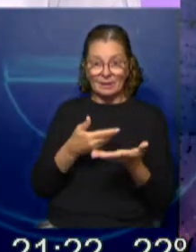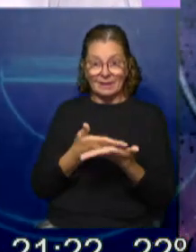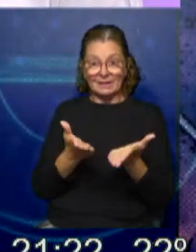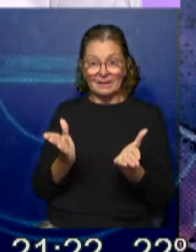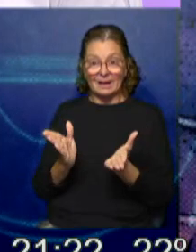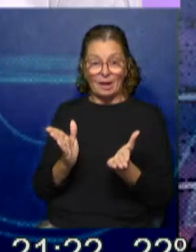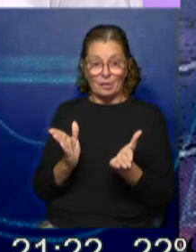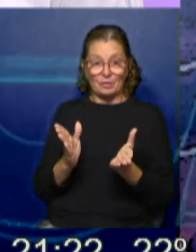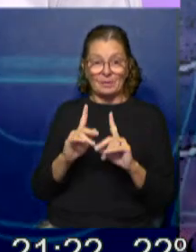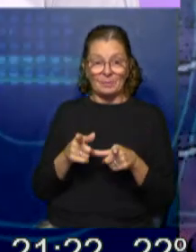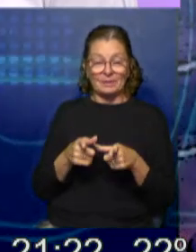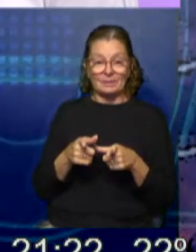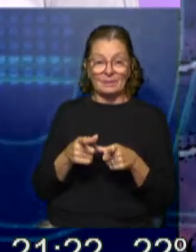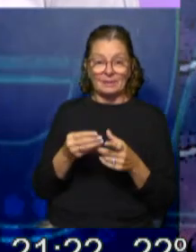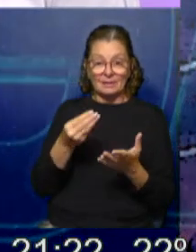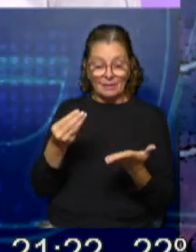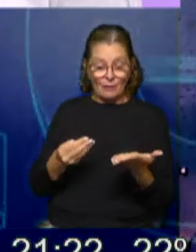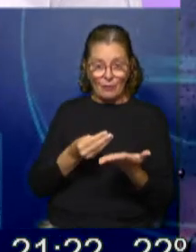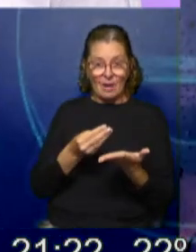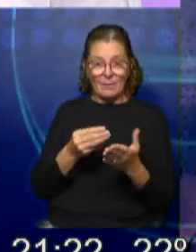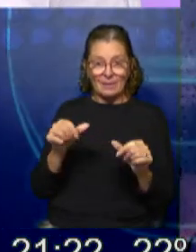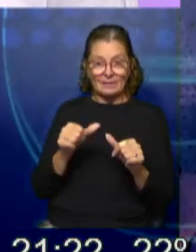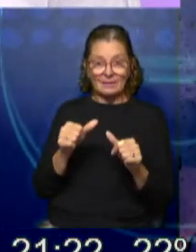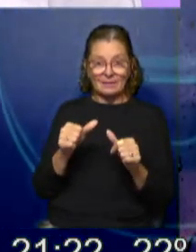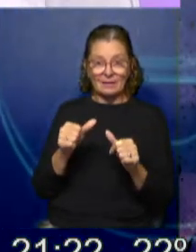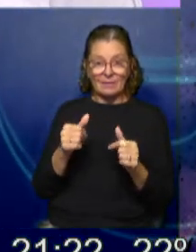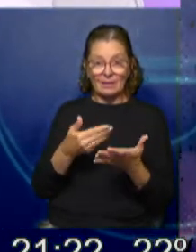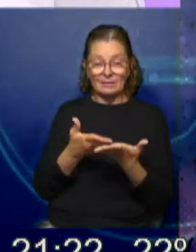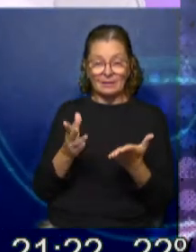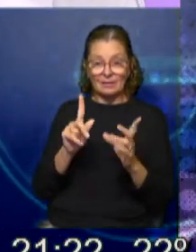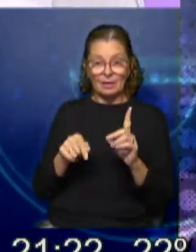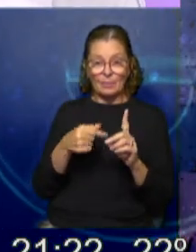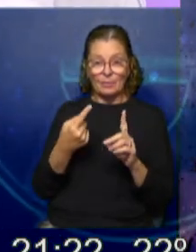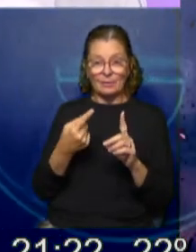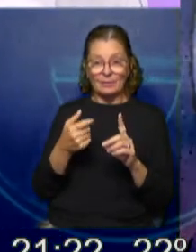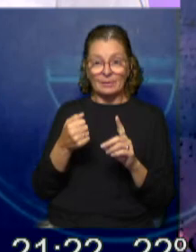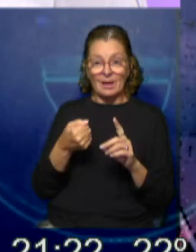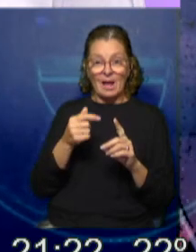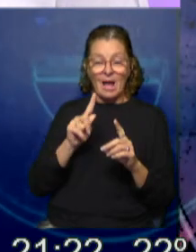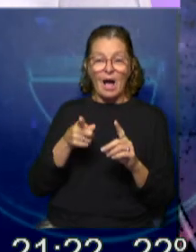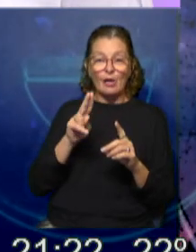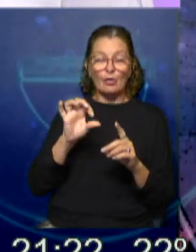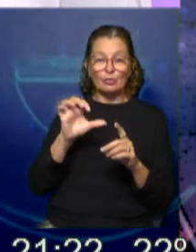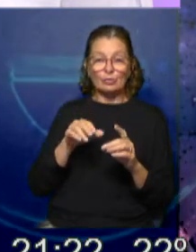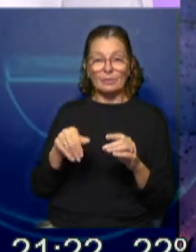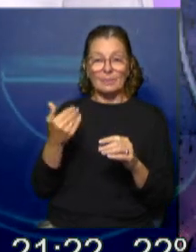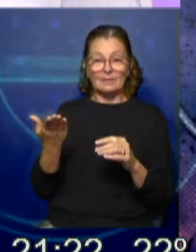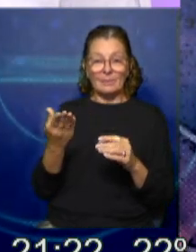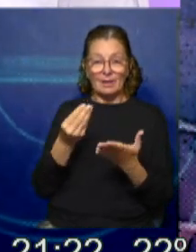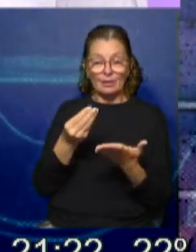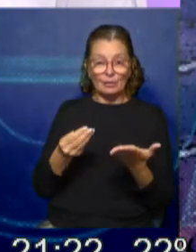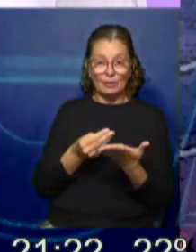demás. Dibujaba los personajes, hacía una guía del escenario y eso después iba para Agus, que hacía los